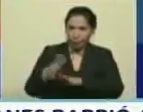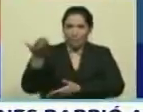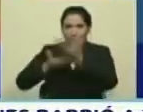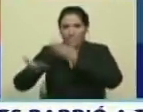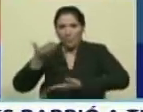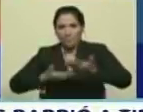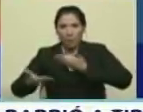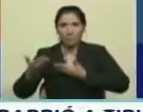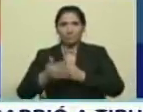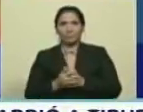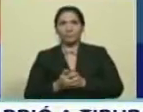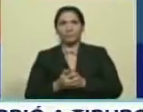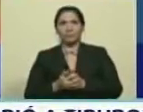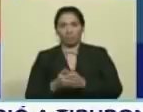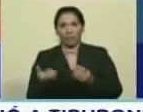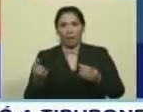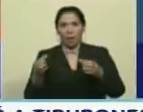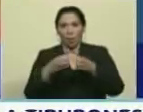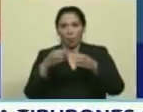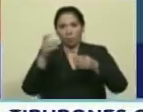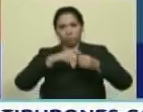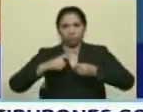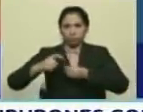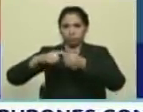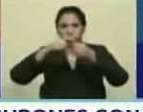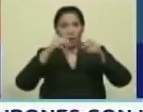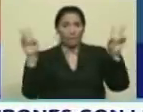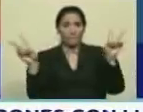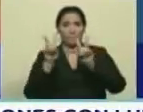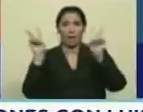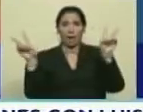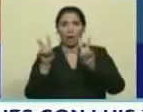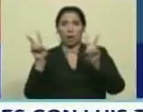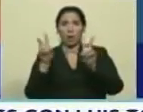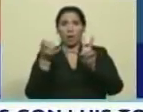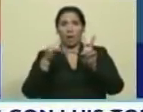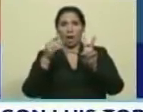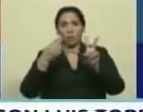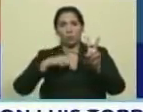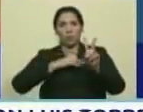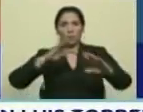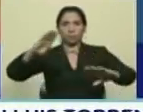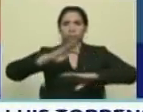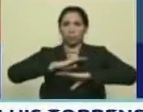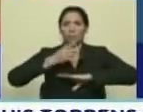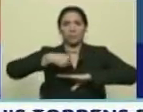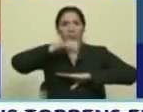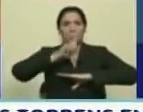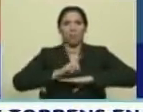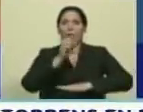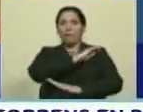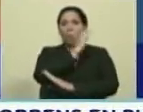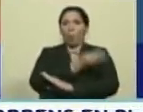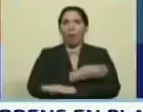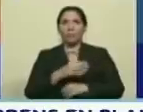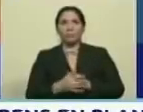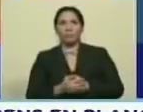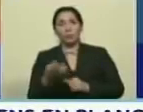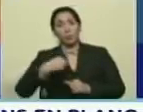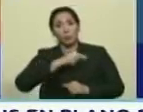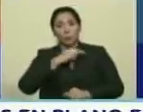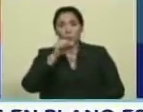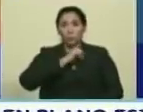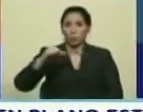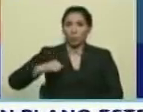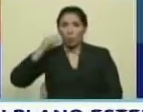concertación entre sus miembros. Esos valores constituyen nuestra principal fortaleza. También somos conscientes